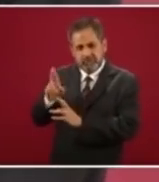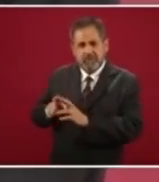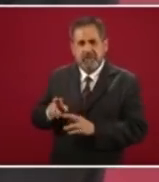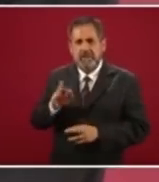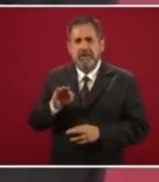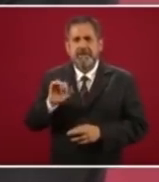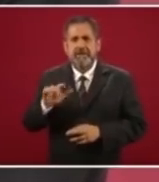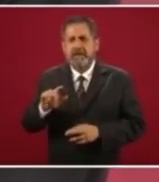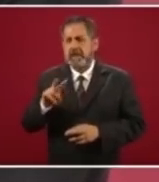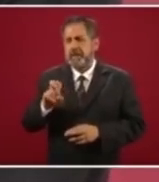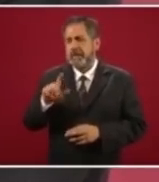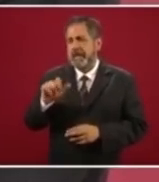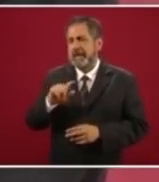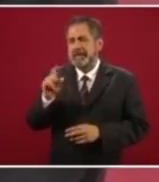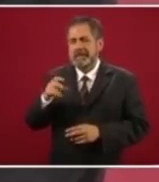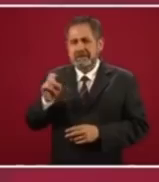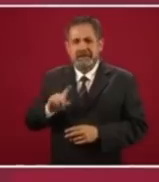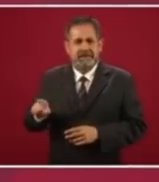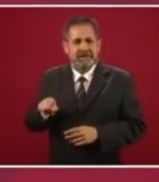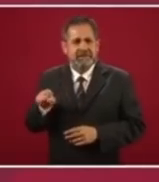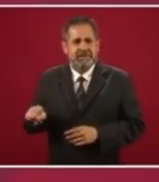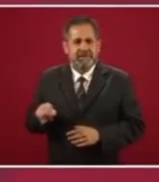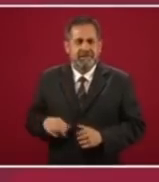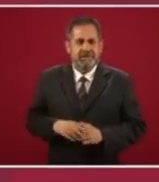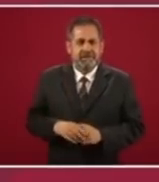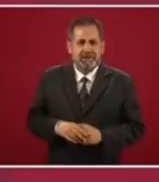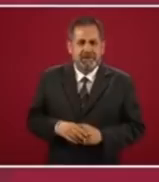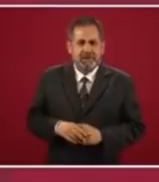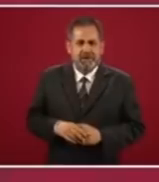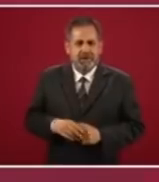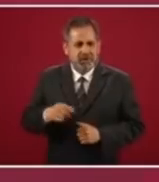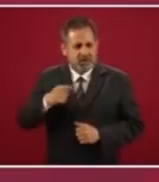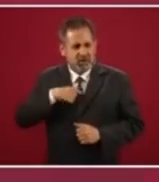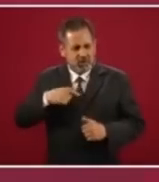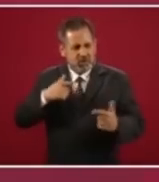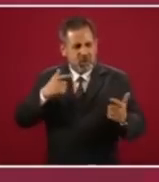Fidel Velázquez, ¿no? Soy charro y qué.